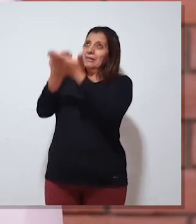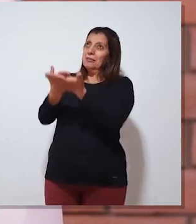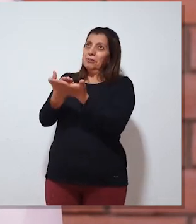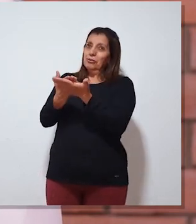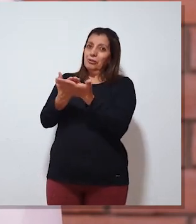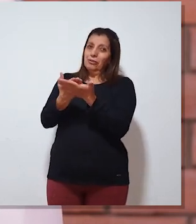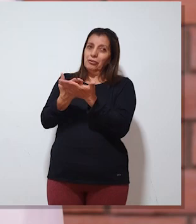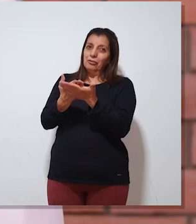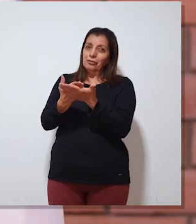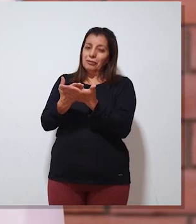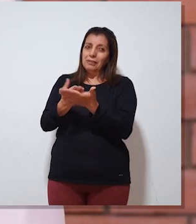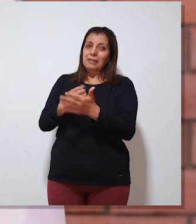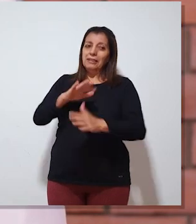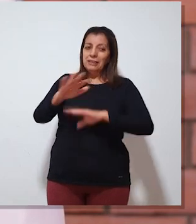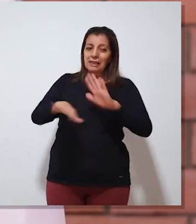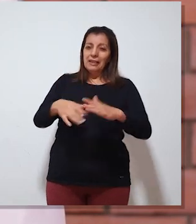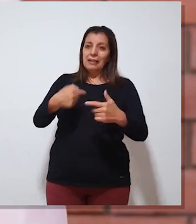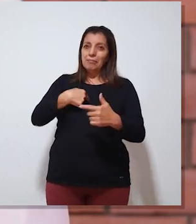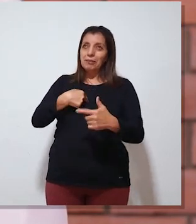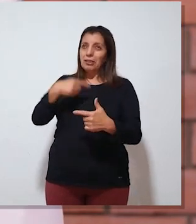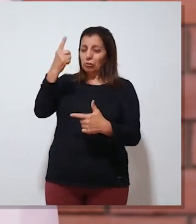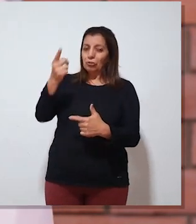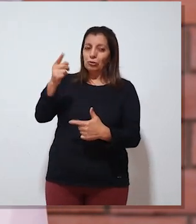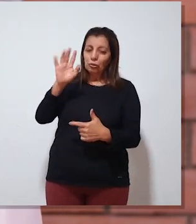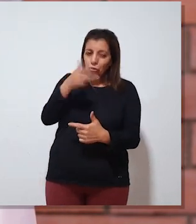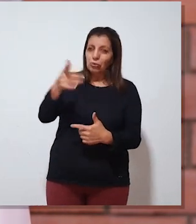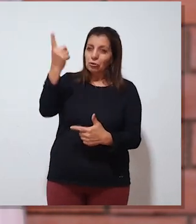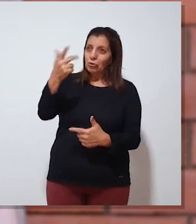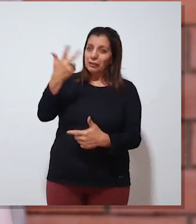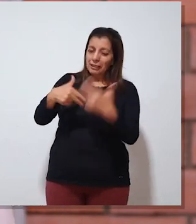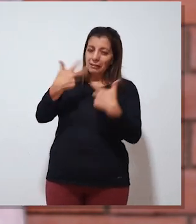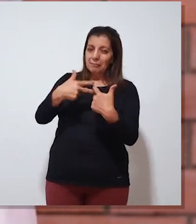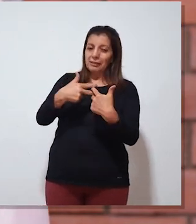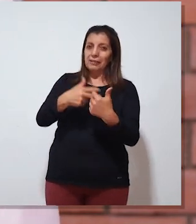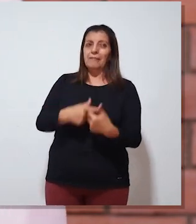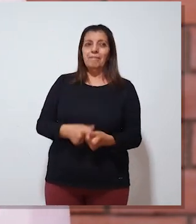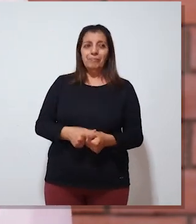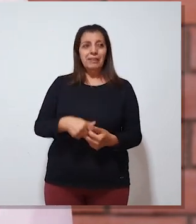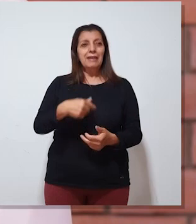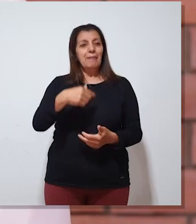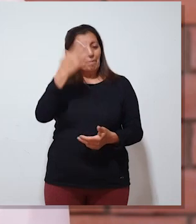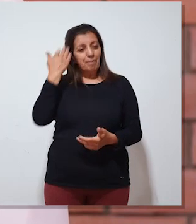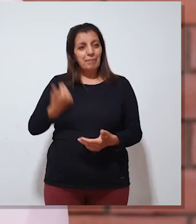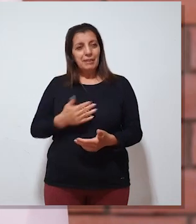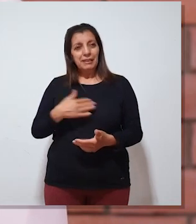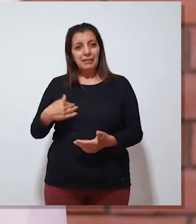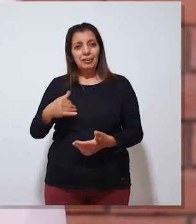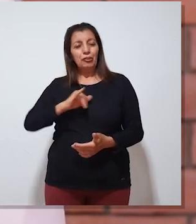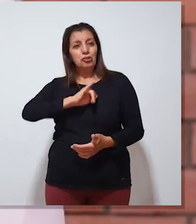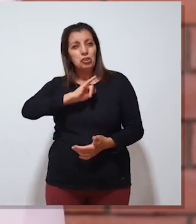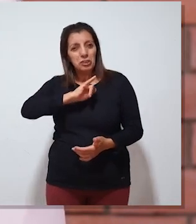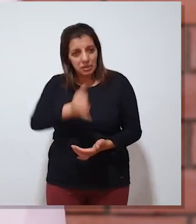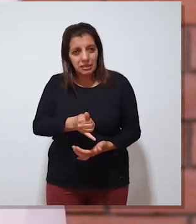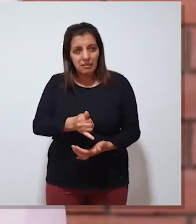Su disponibilidad a la obra de Dios es plena y confiada. El sí de María a la voluntad del Padre expresará